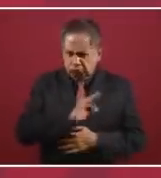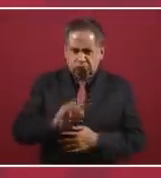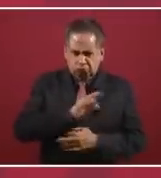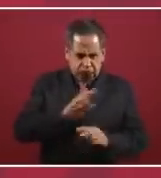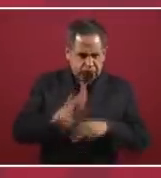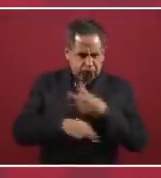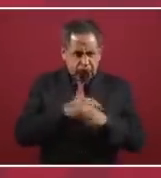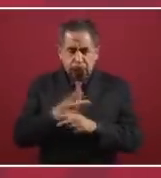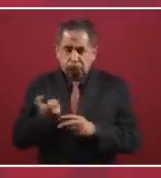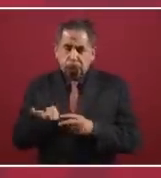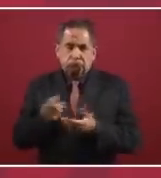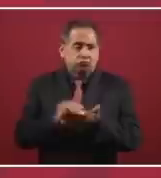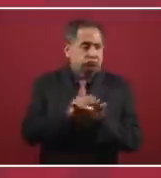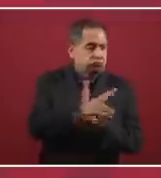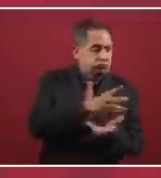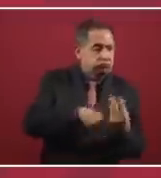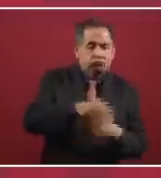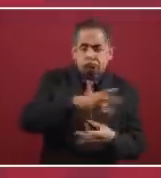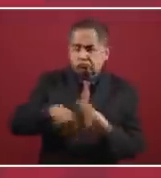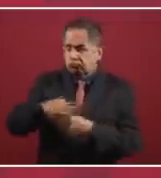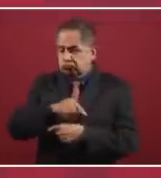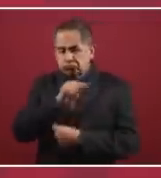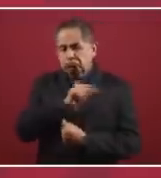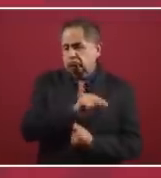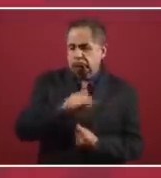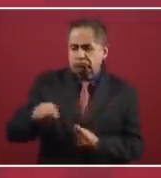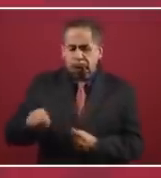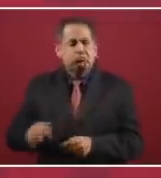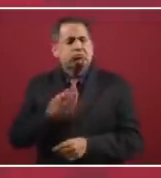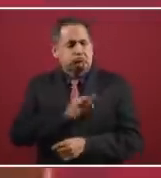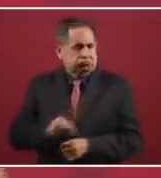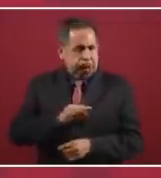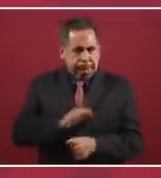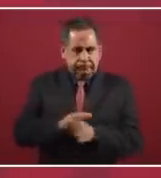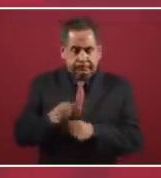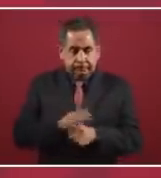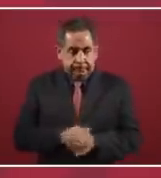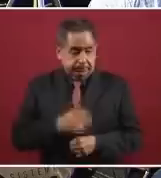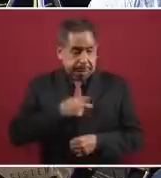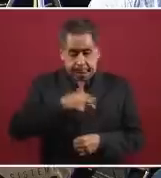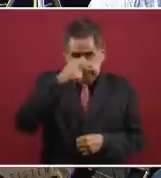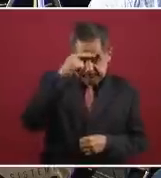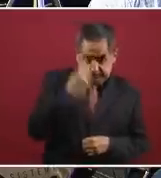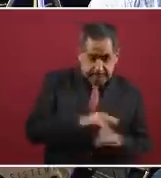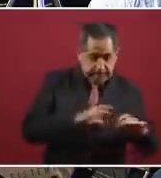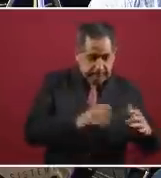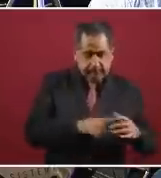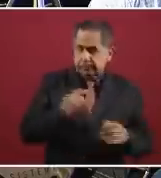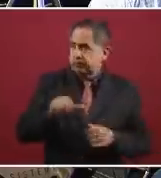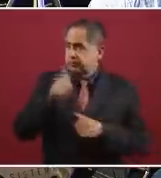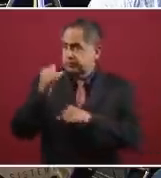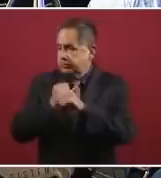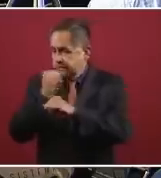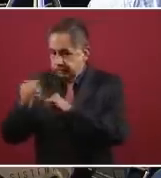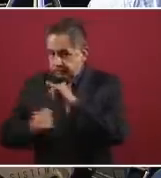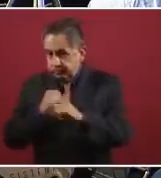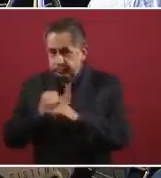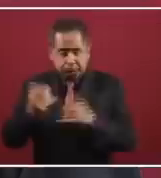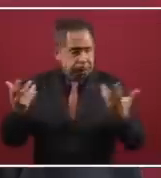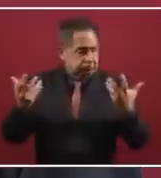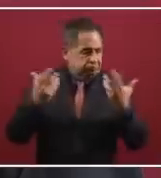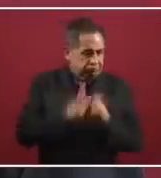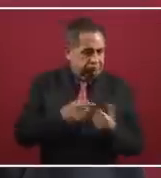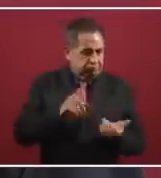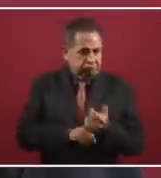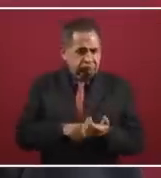que ese dinero fluya a esos programas de inversión. Tanto los inversionistas mexicanos, las IFORES, la banca que